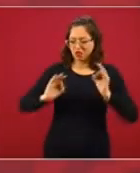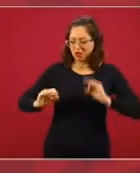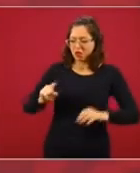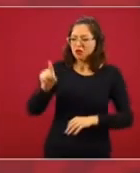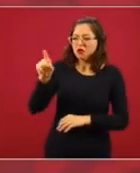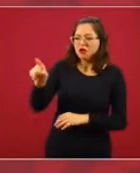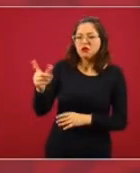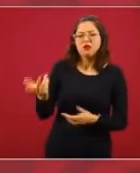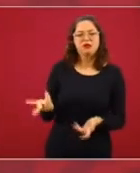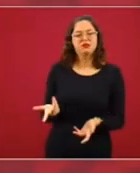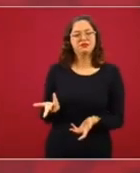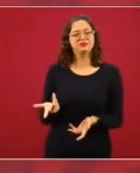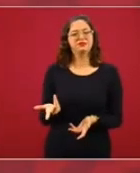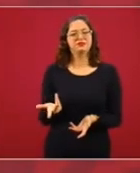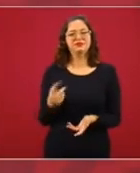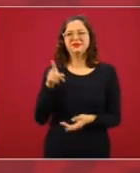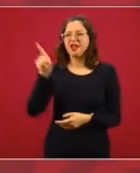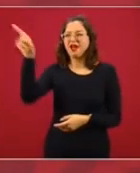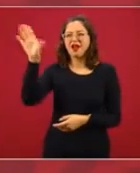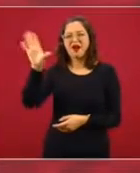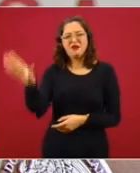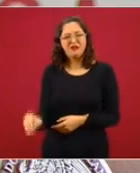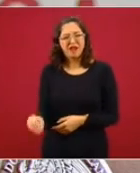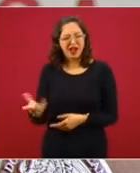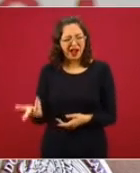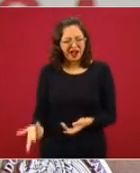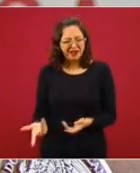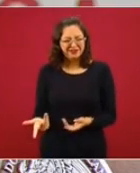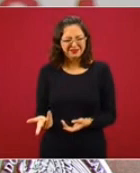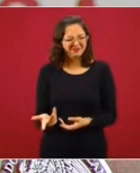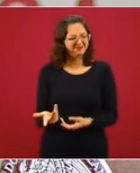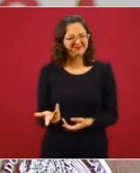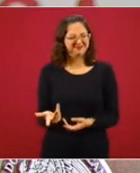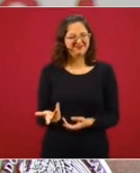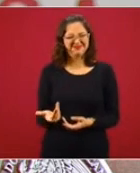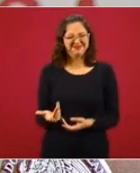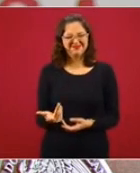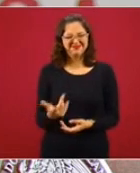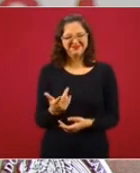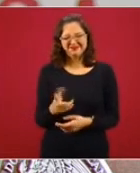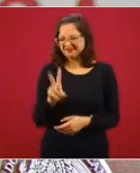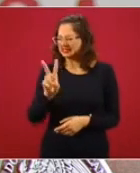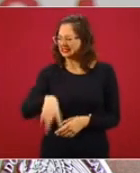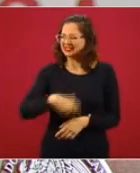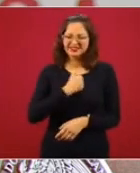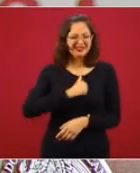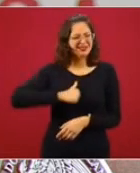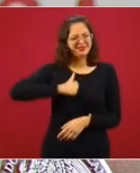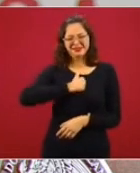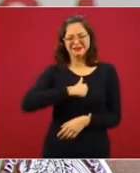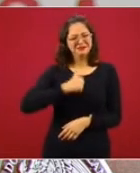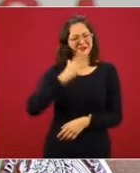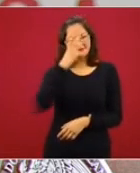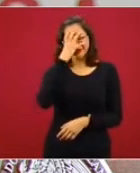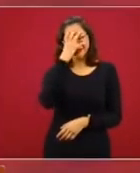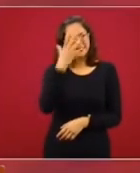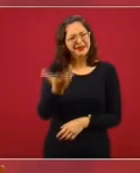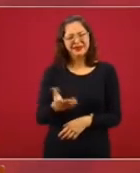es muy lamentable que todo esto esté sucediendo,